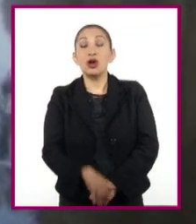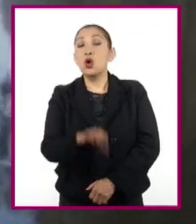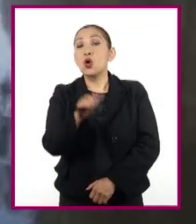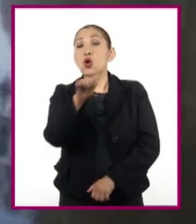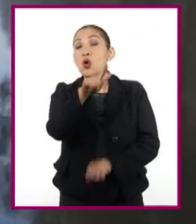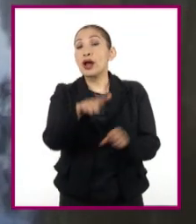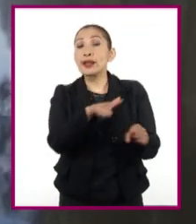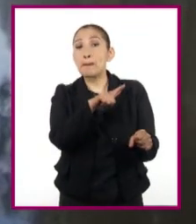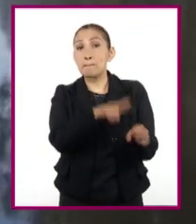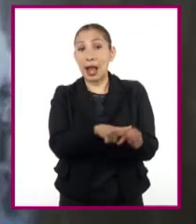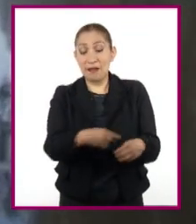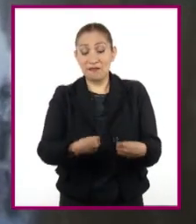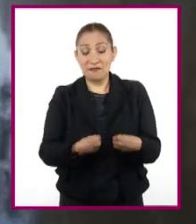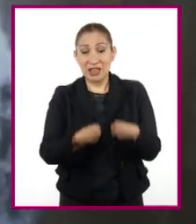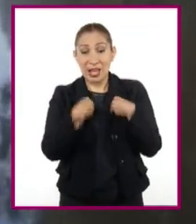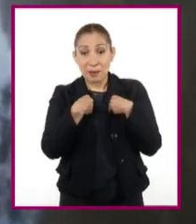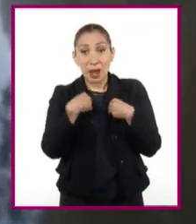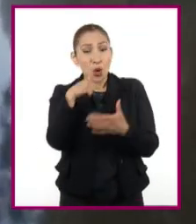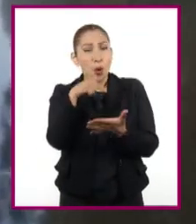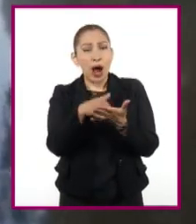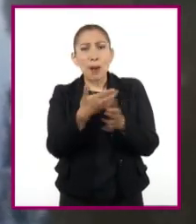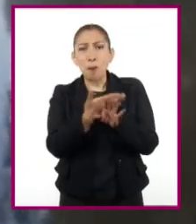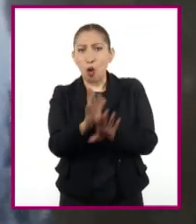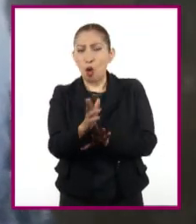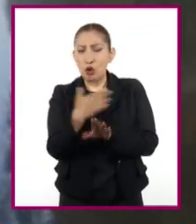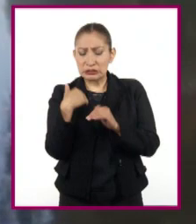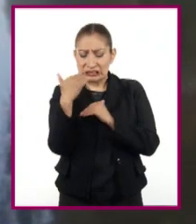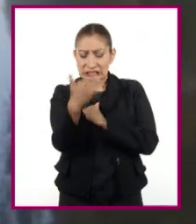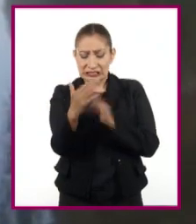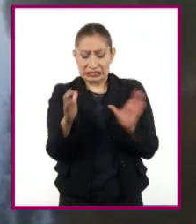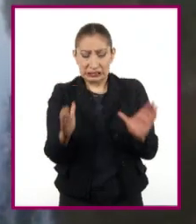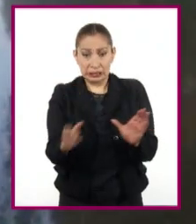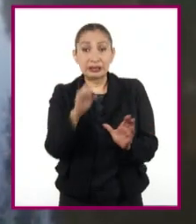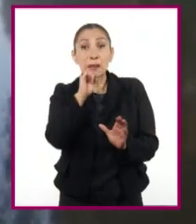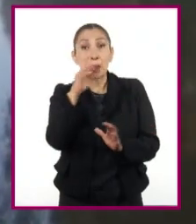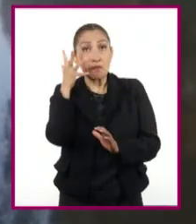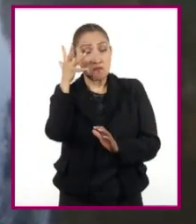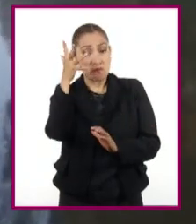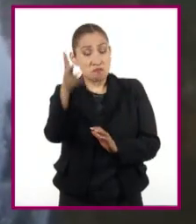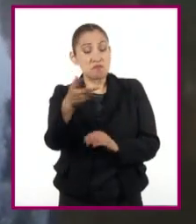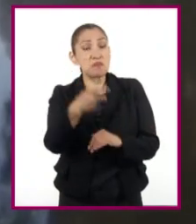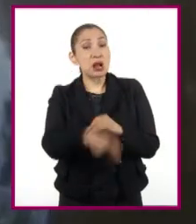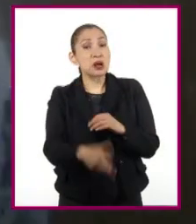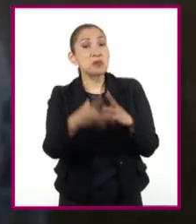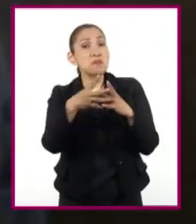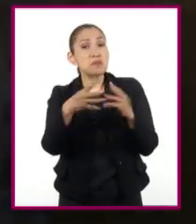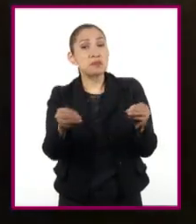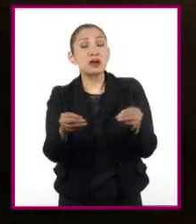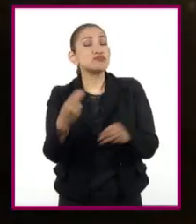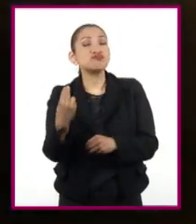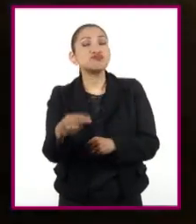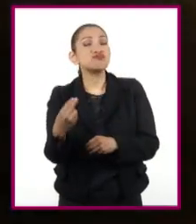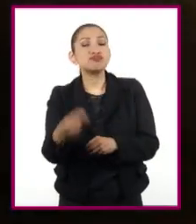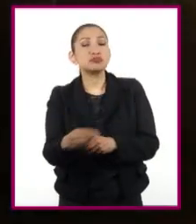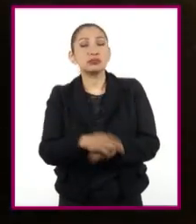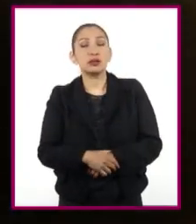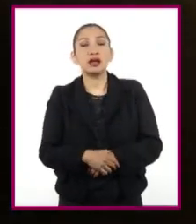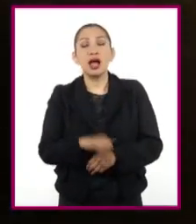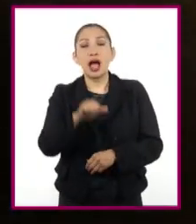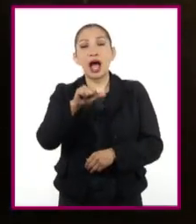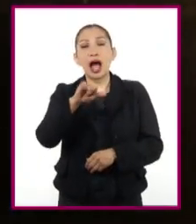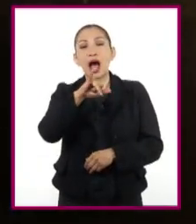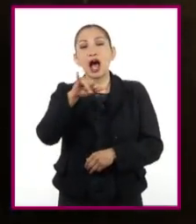Otro animal acuático que habita una zona muy restringida también está en peligro de desaparecer. Se trata